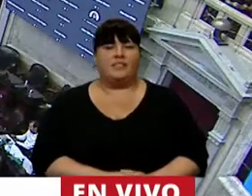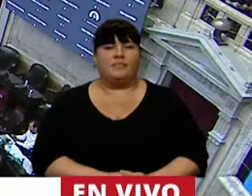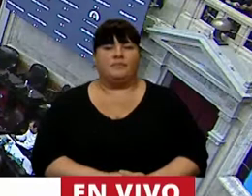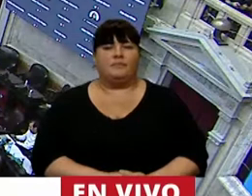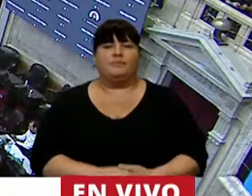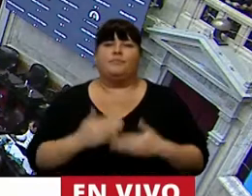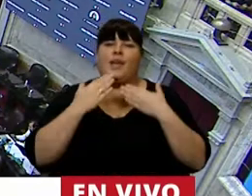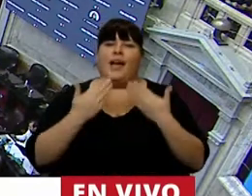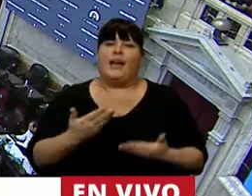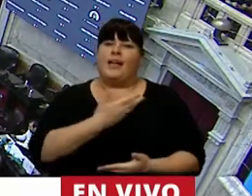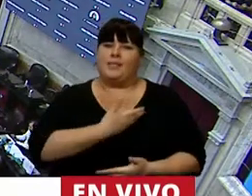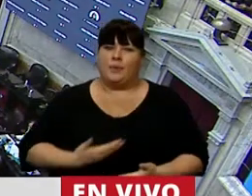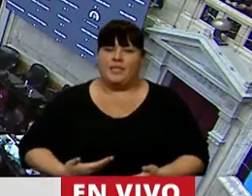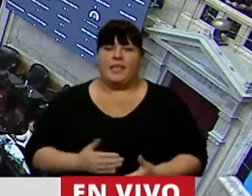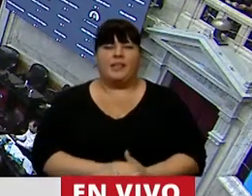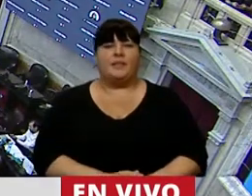Gracias, presidente.